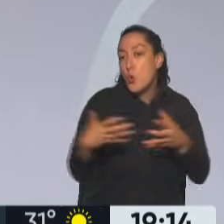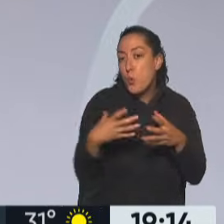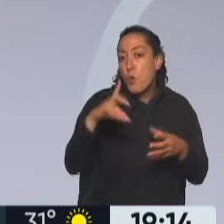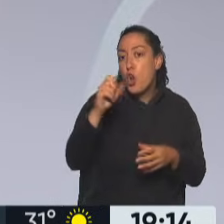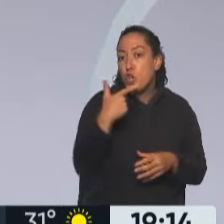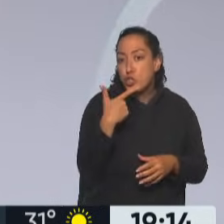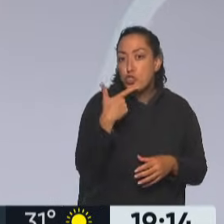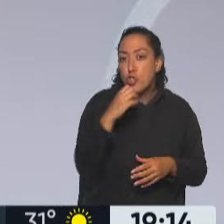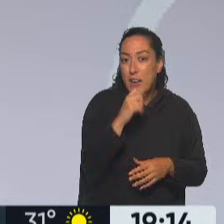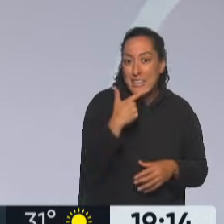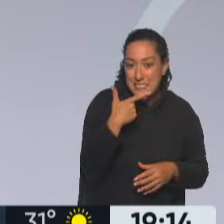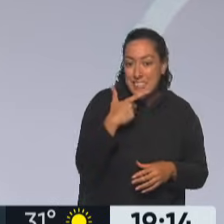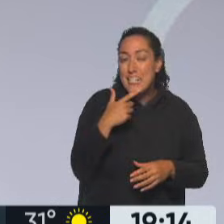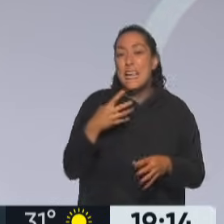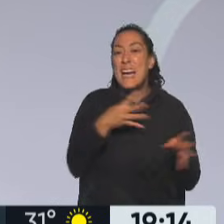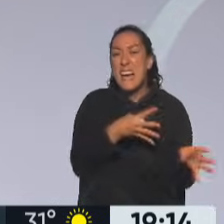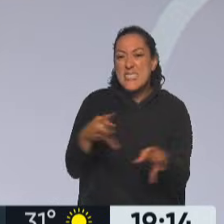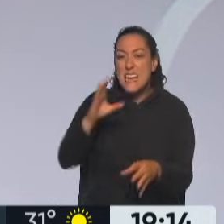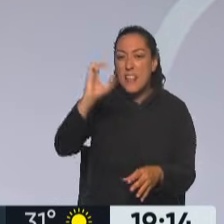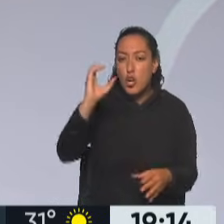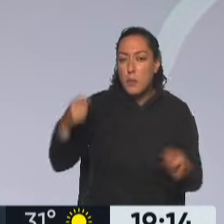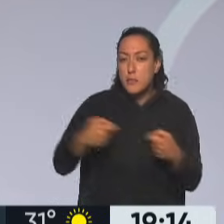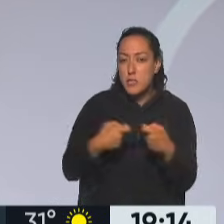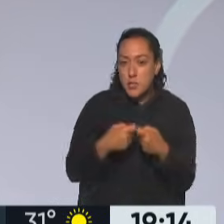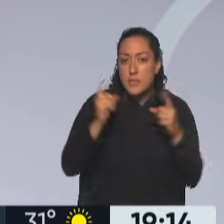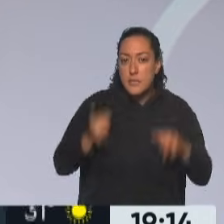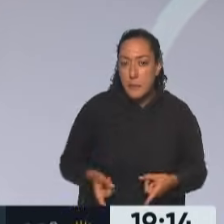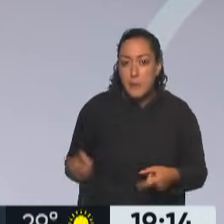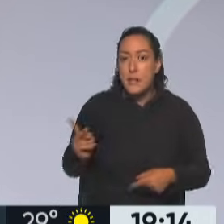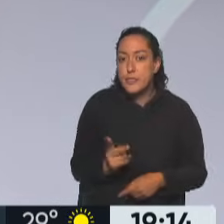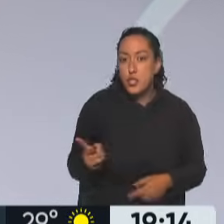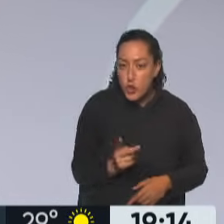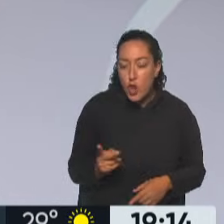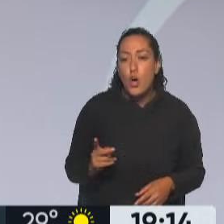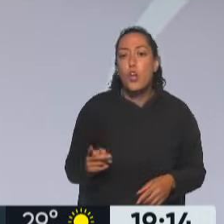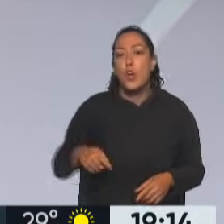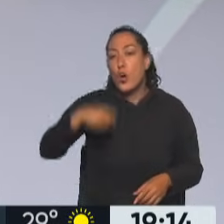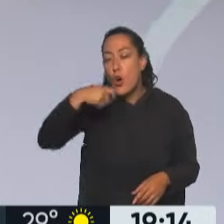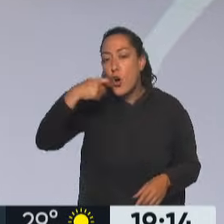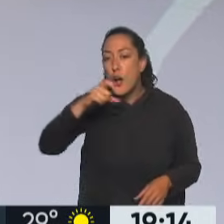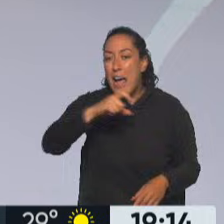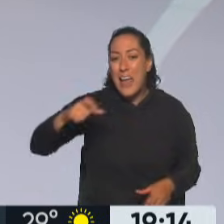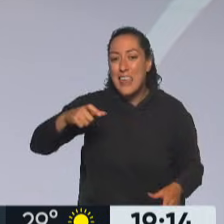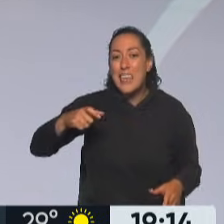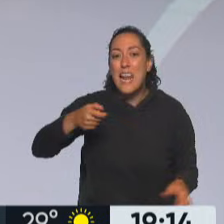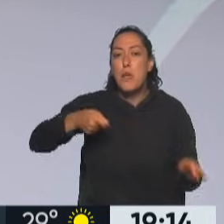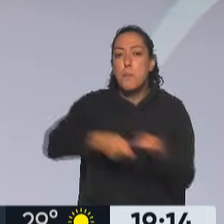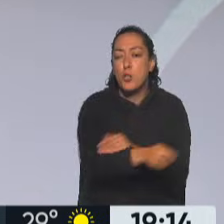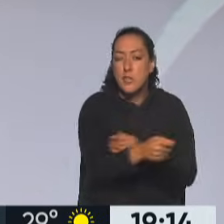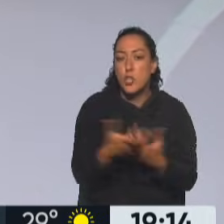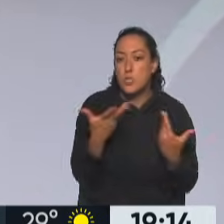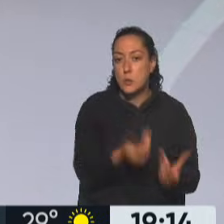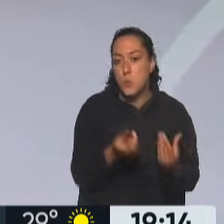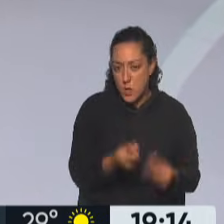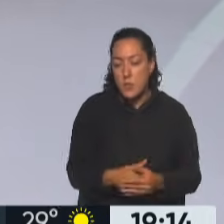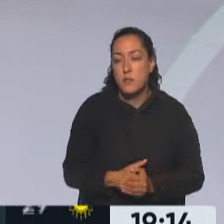conspirar con guerrillas colombianas. También lo acusan a Maduro y a su esposa de conspiración para importar cocaína. Sí, básicamente lo que